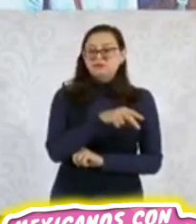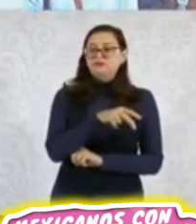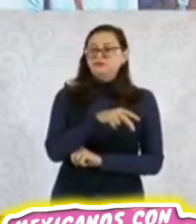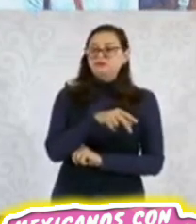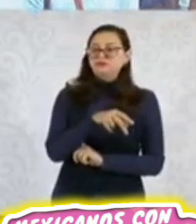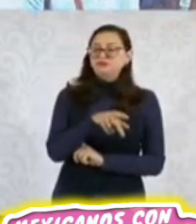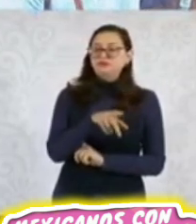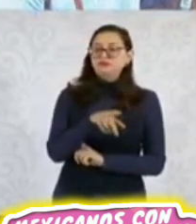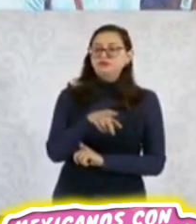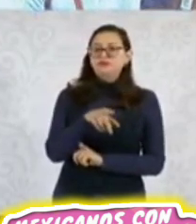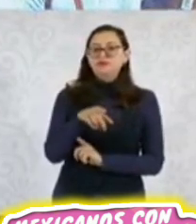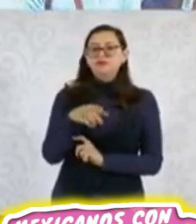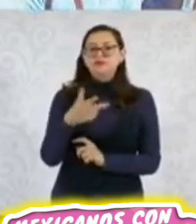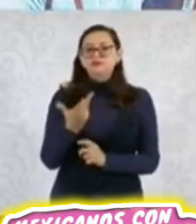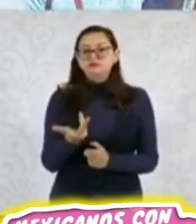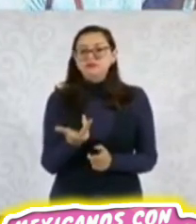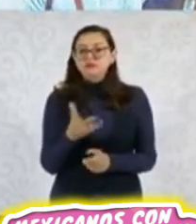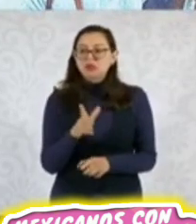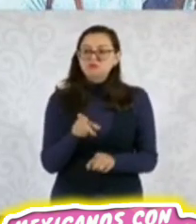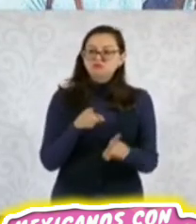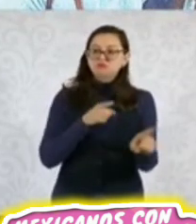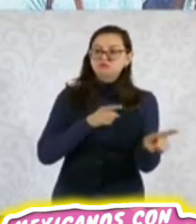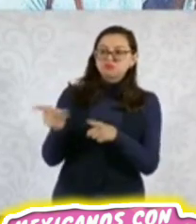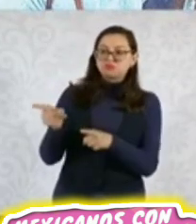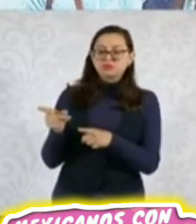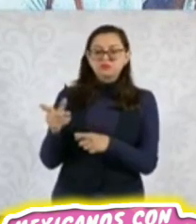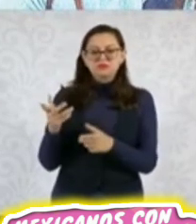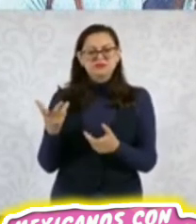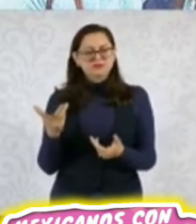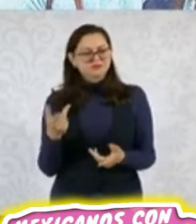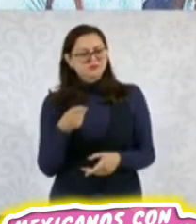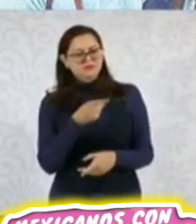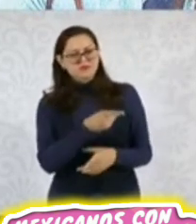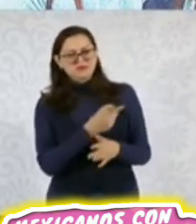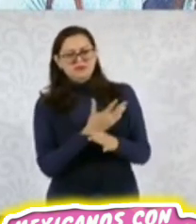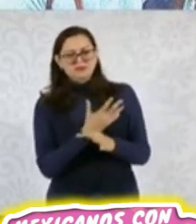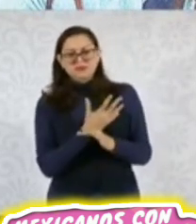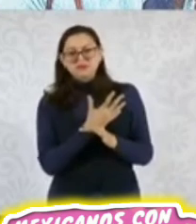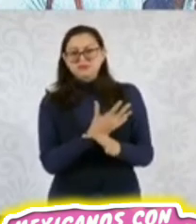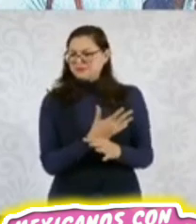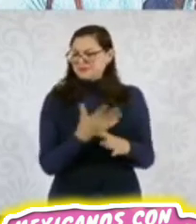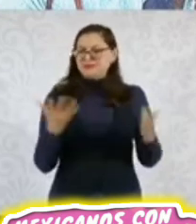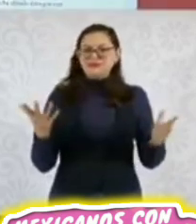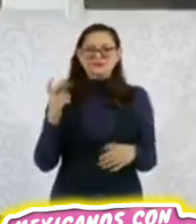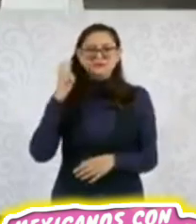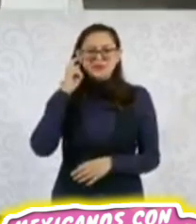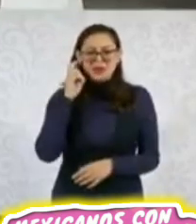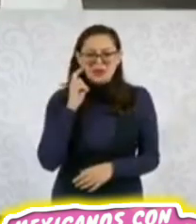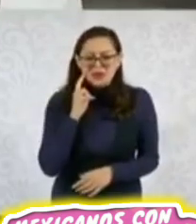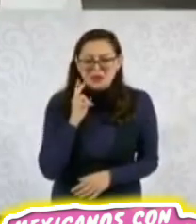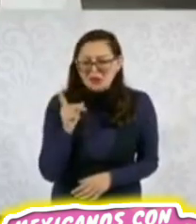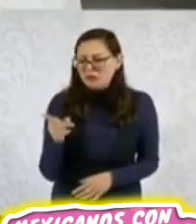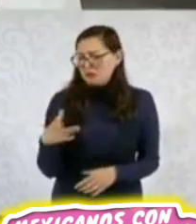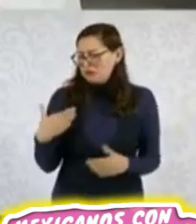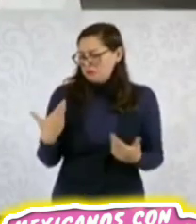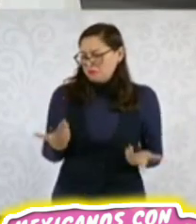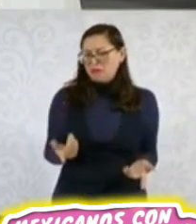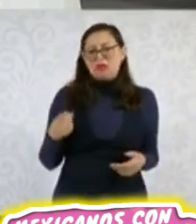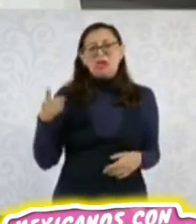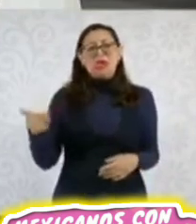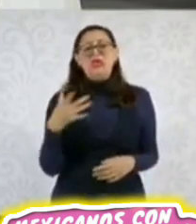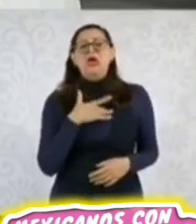y que lean que él nos explicaba el por qué tanta conmemoración a Leona si lo único que había hecho fue actuar por